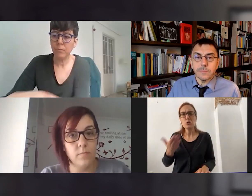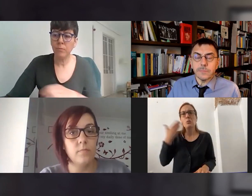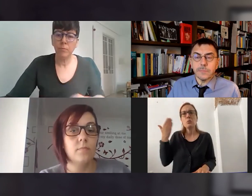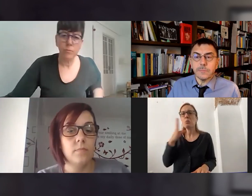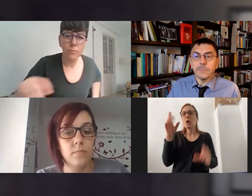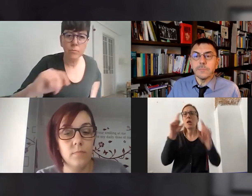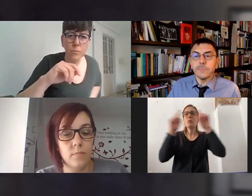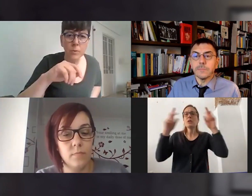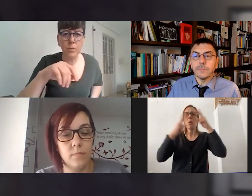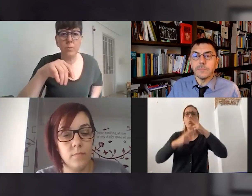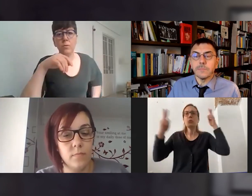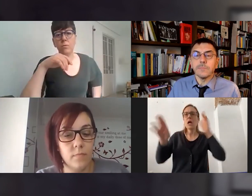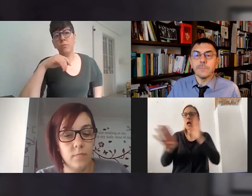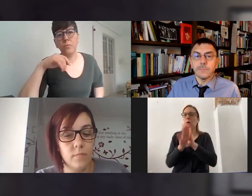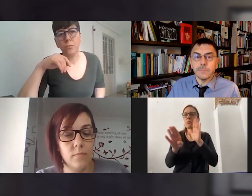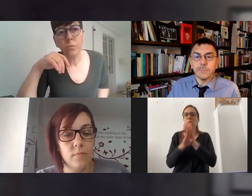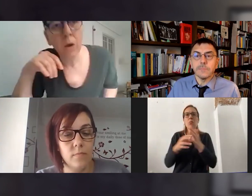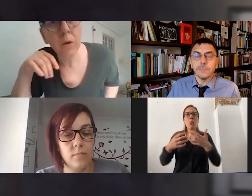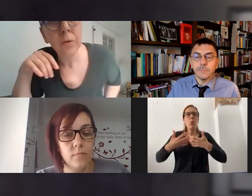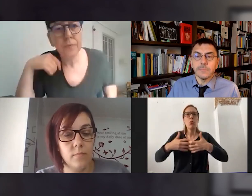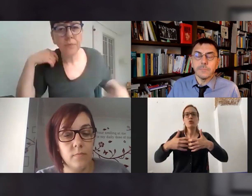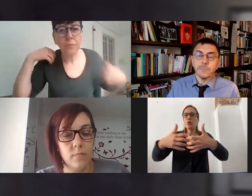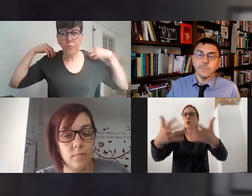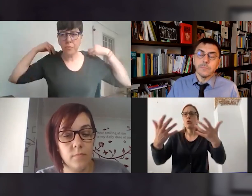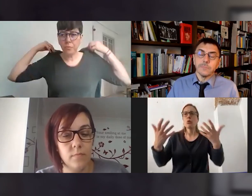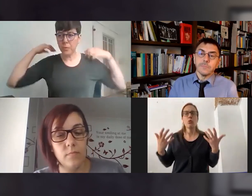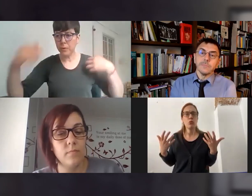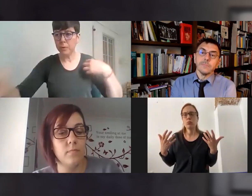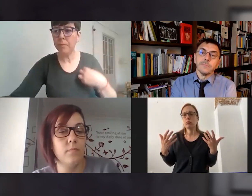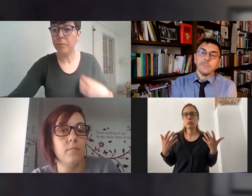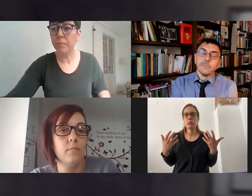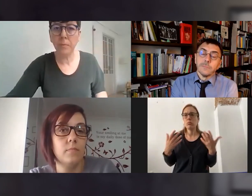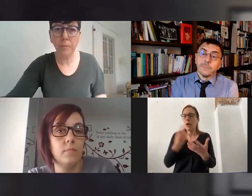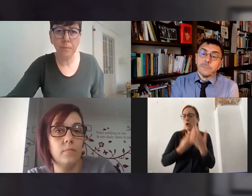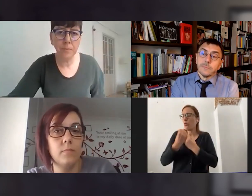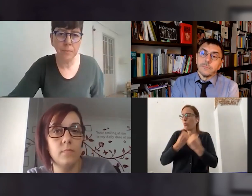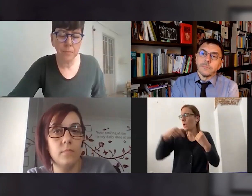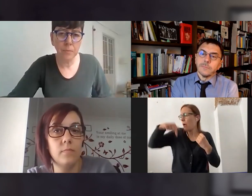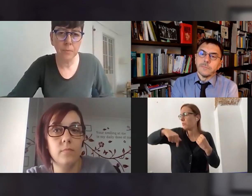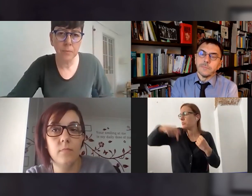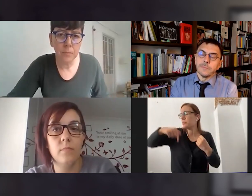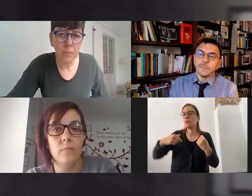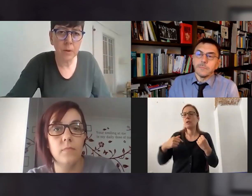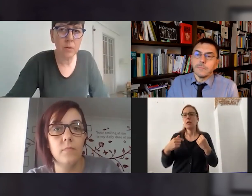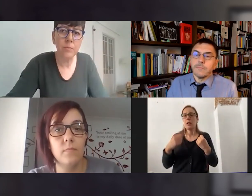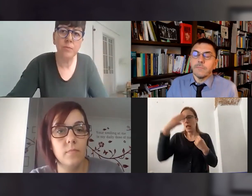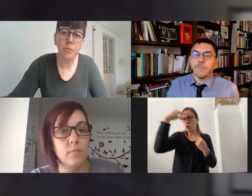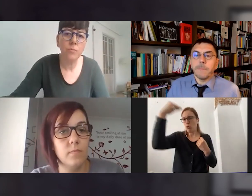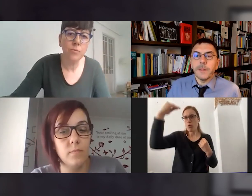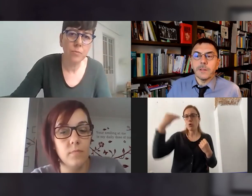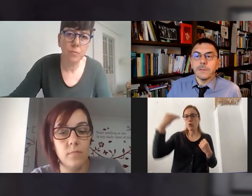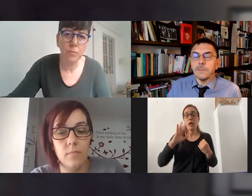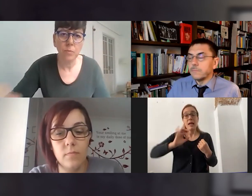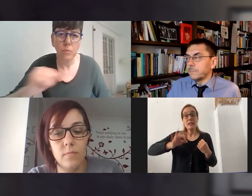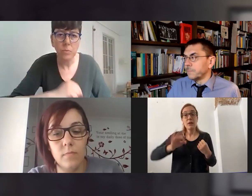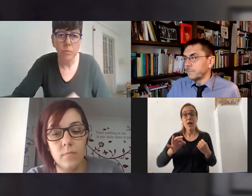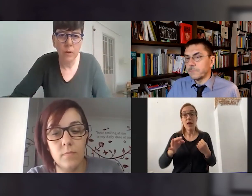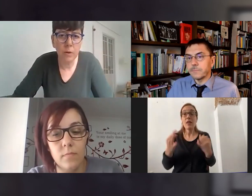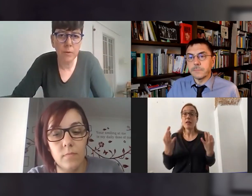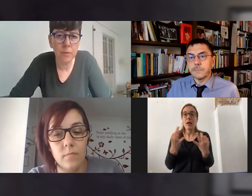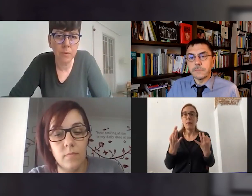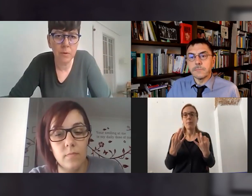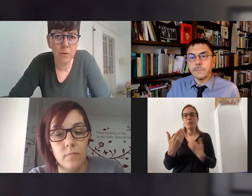siga siendo un motor para la economía aquí en el municipio de Alcorcón. Al final vemos cómo todo eso, pues es verdad que te